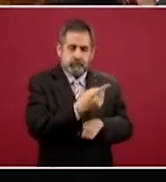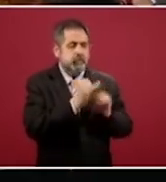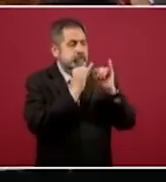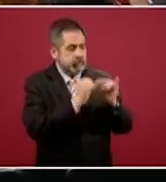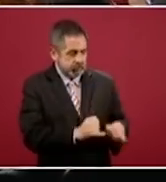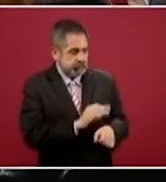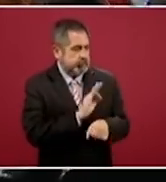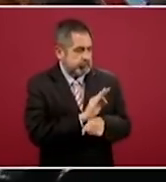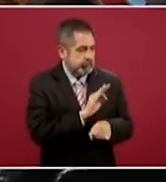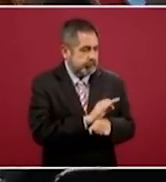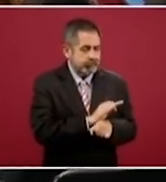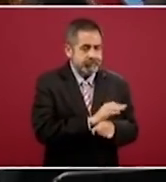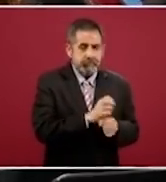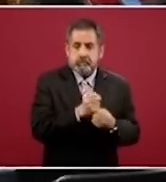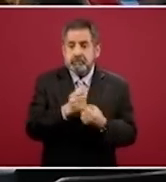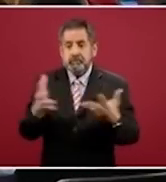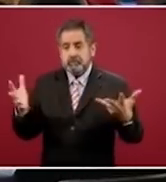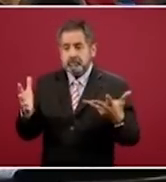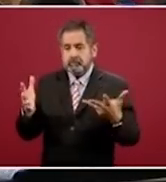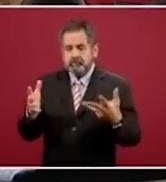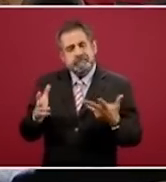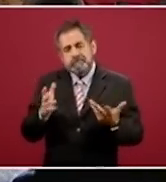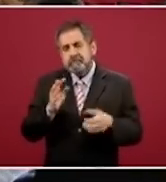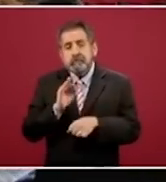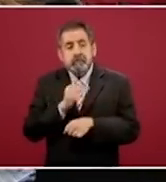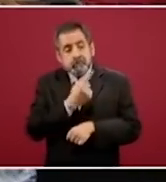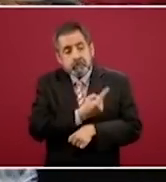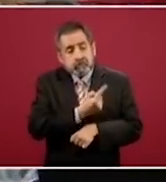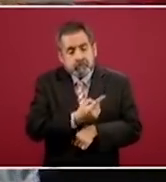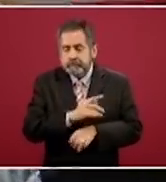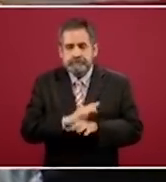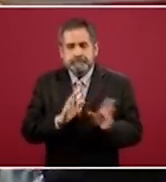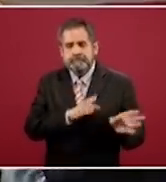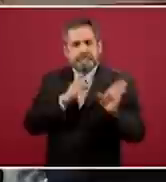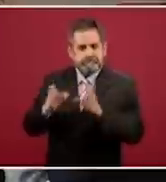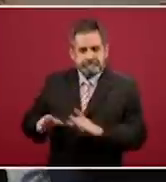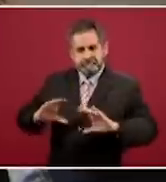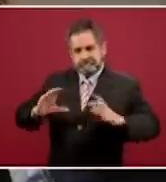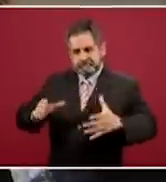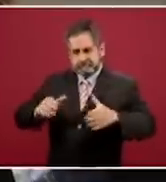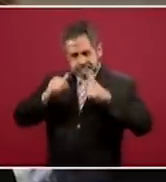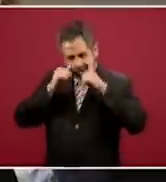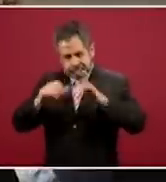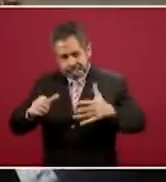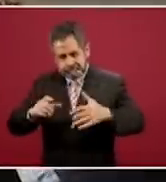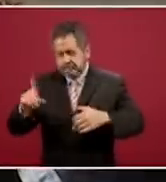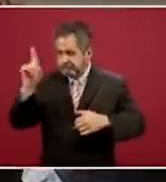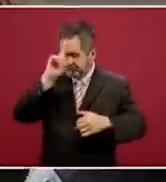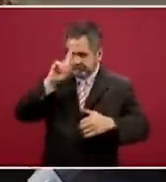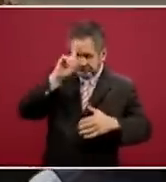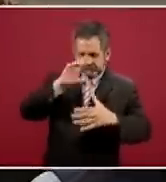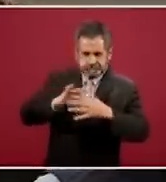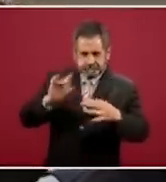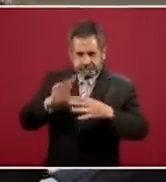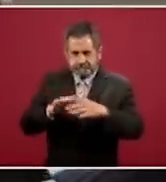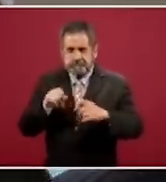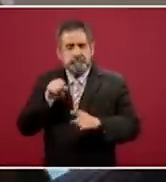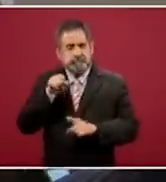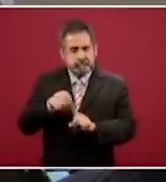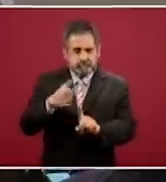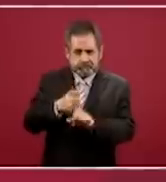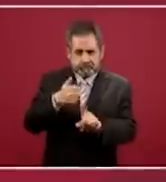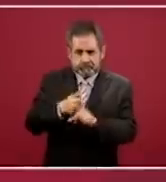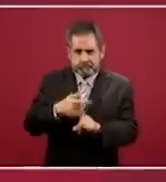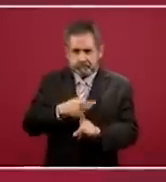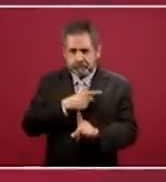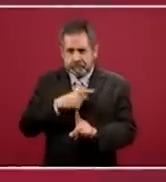es posible aislar caso por caso, pero ya lo que se tiene es una recomendación general de autoaislamiento,